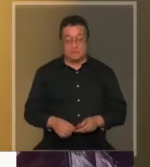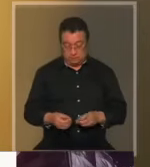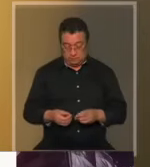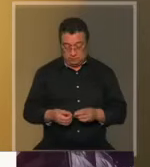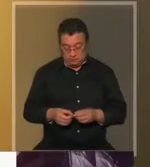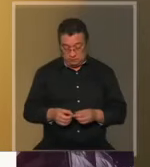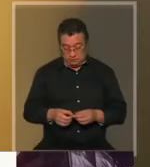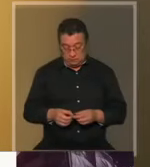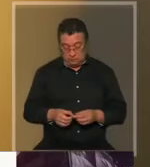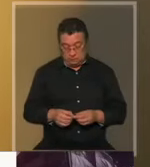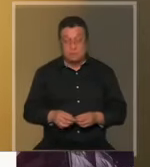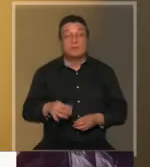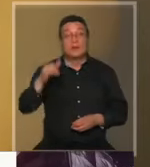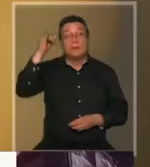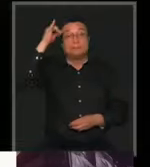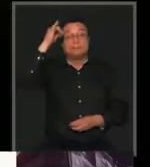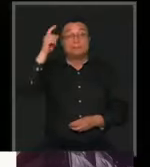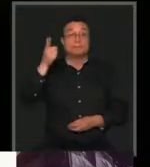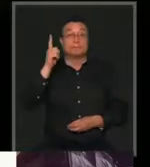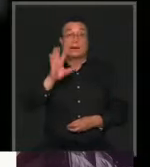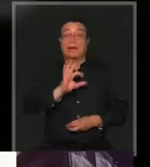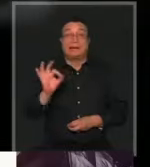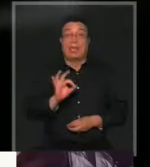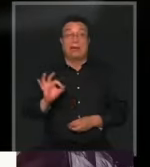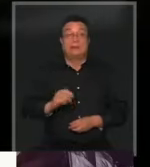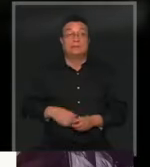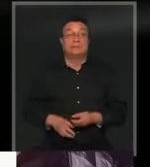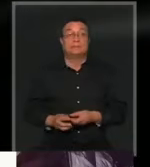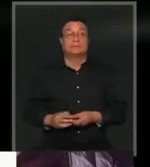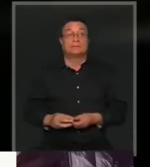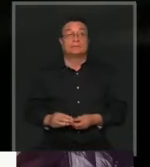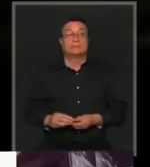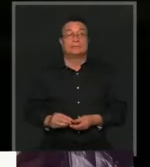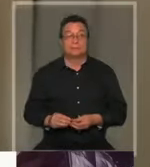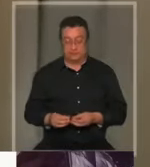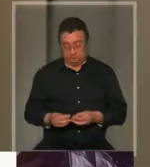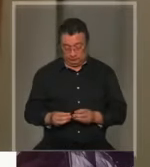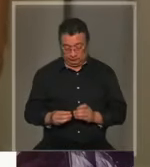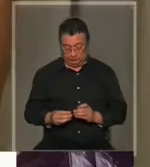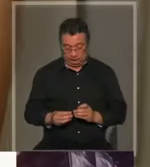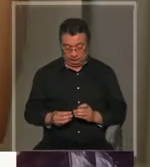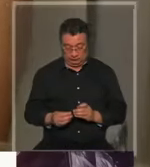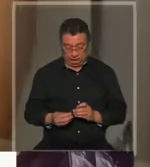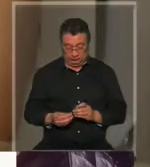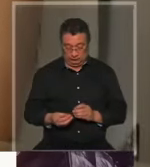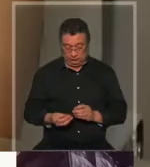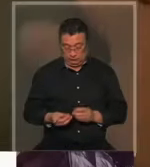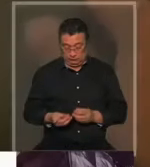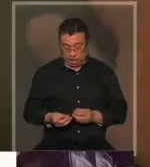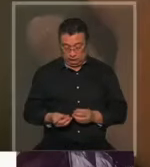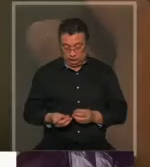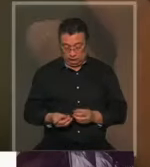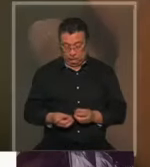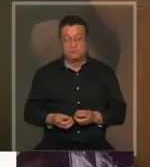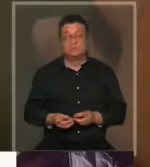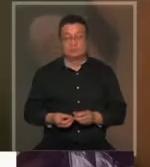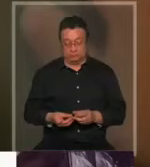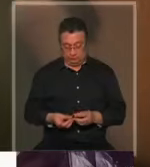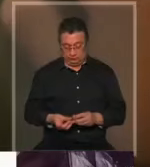¿Aló? ¿Diego? Contactamos a quien vendió ambas entradas. Hoy quiere contar qué podría haber detrás del